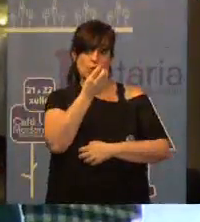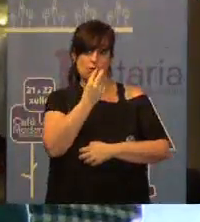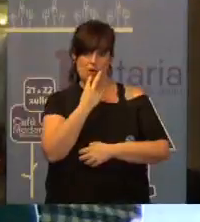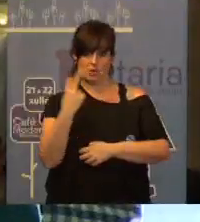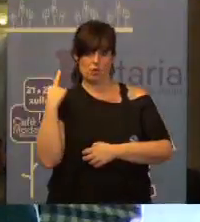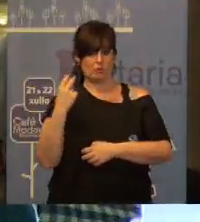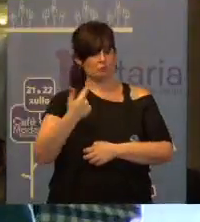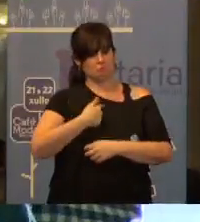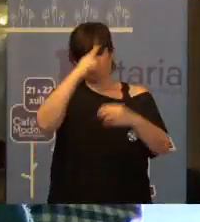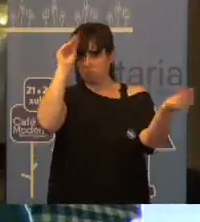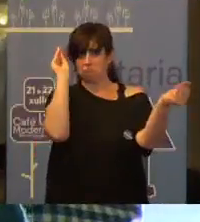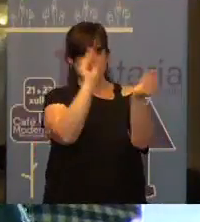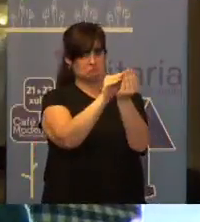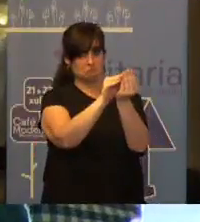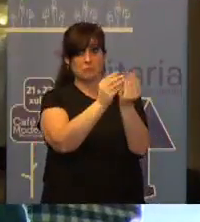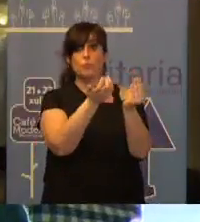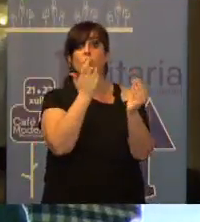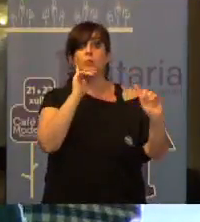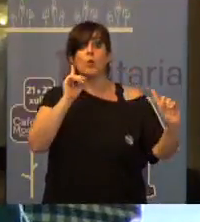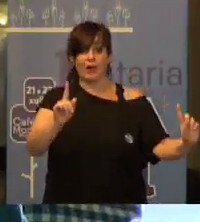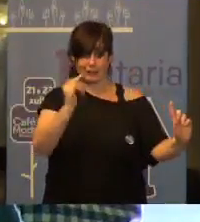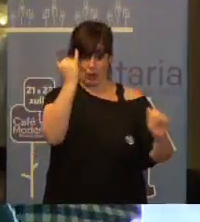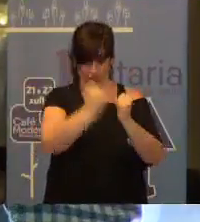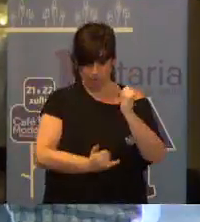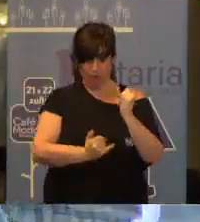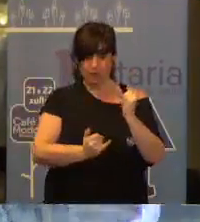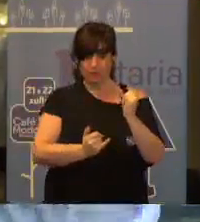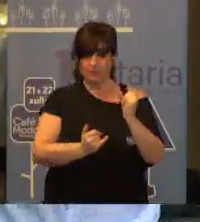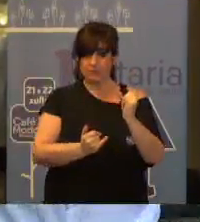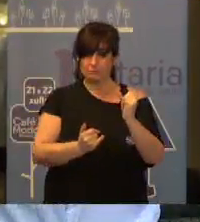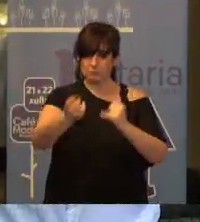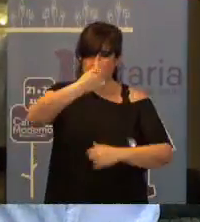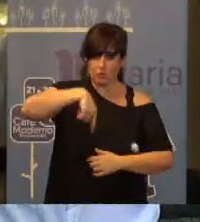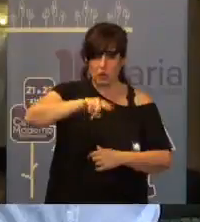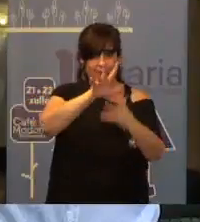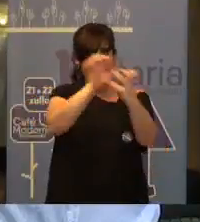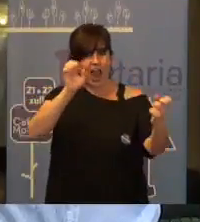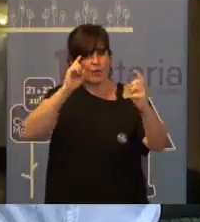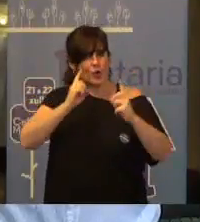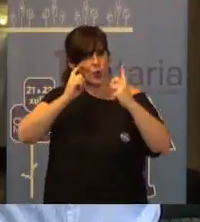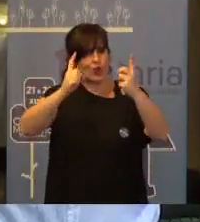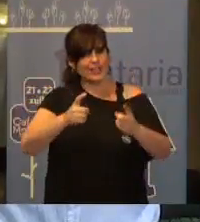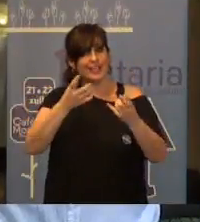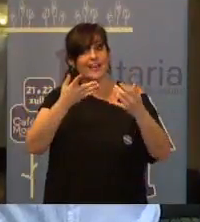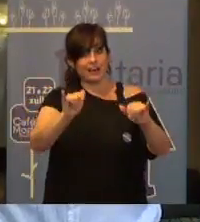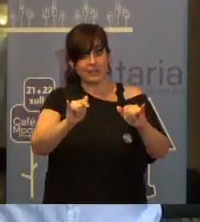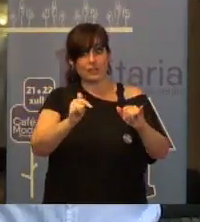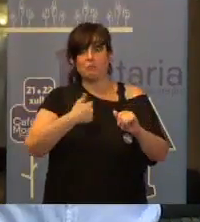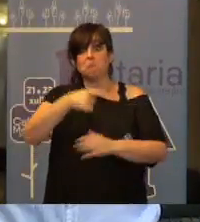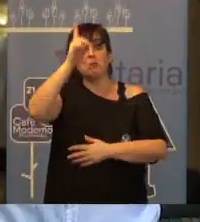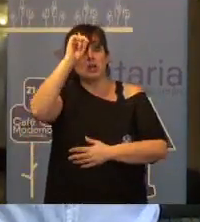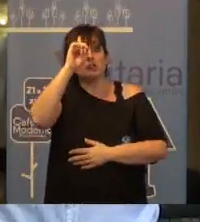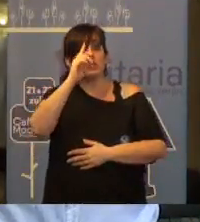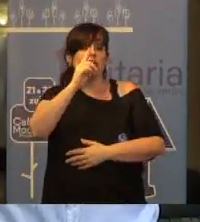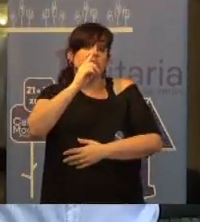estou totalmente de acordo en que non se intentou chegar a acordo, non se intentou. Eu non sei se Pedro